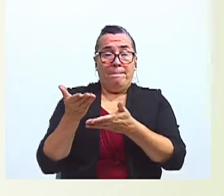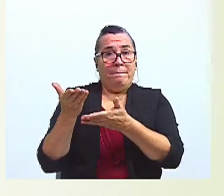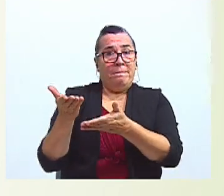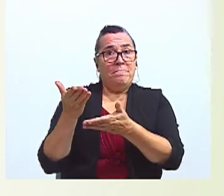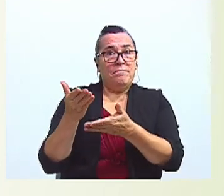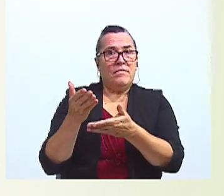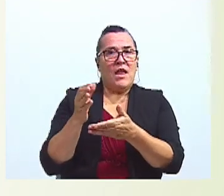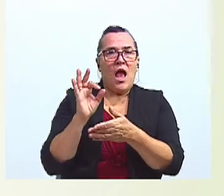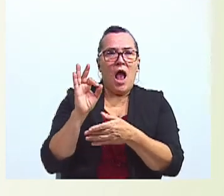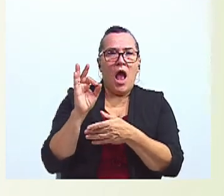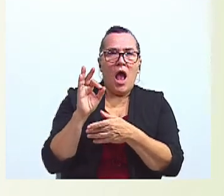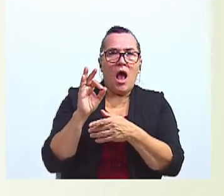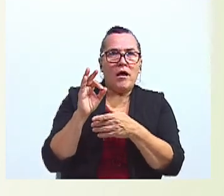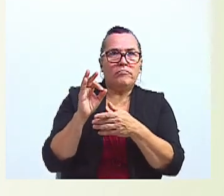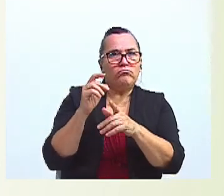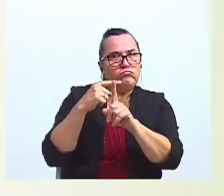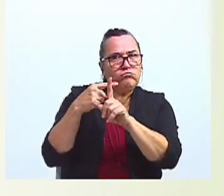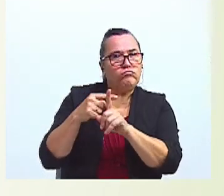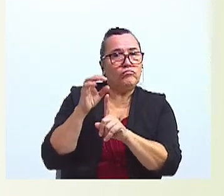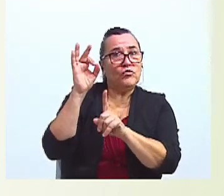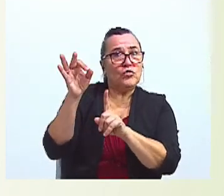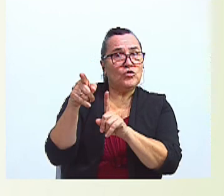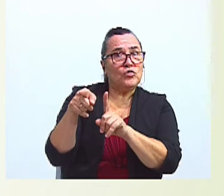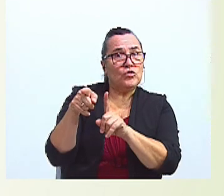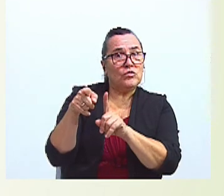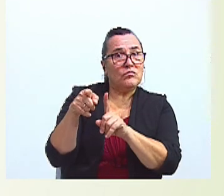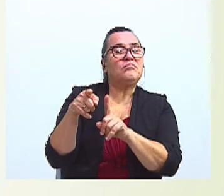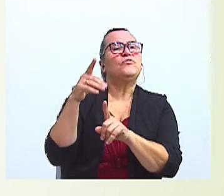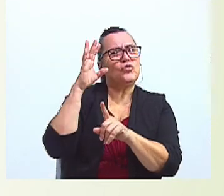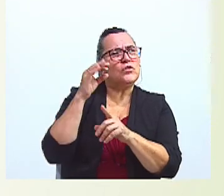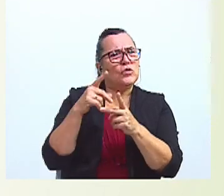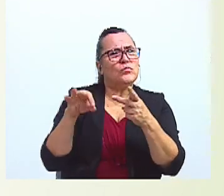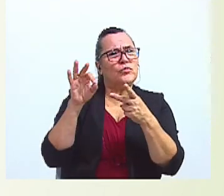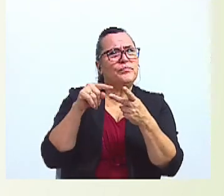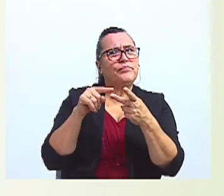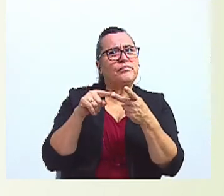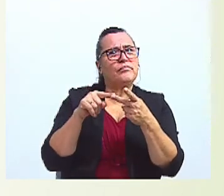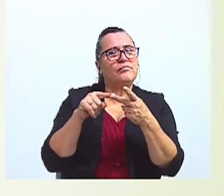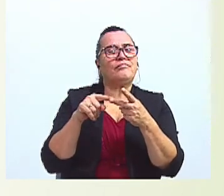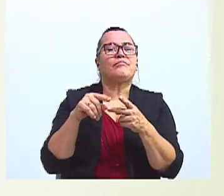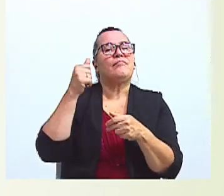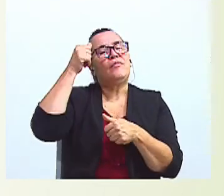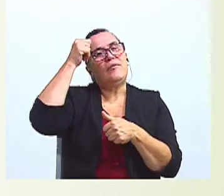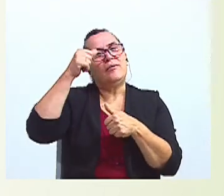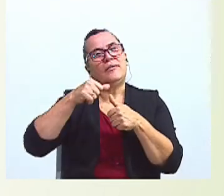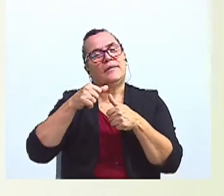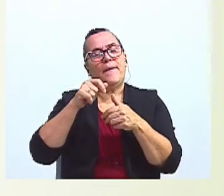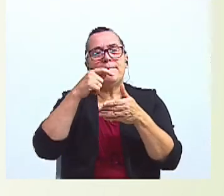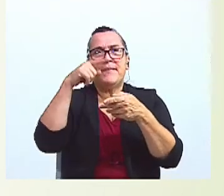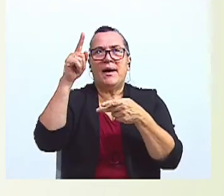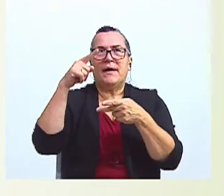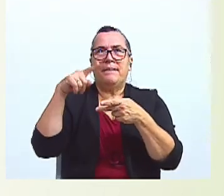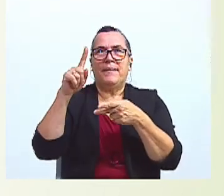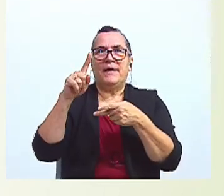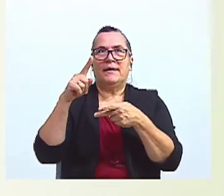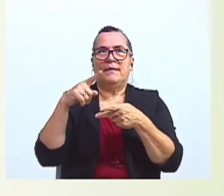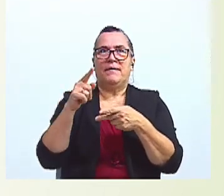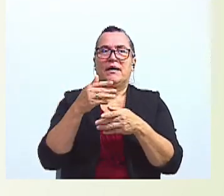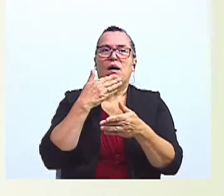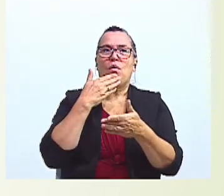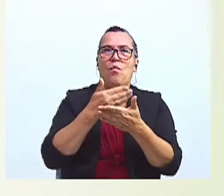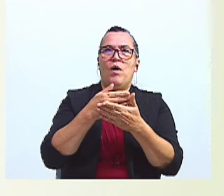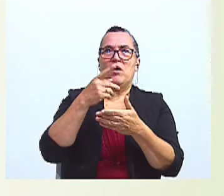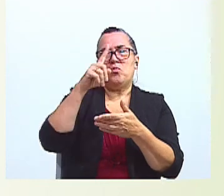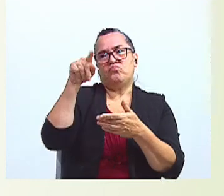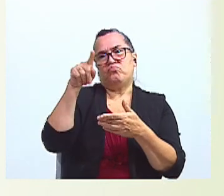a factores positivos en el futuro. Lo creo importante. Recuerden que pueden ir marcando con el signo de bueno con la